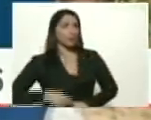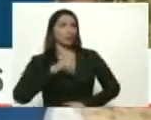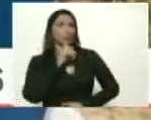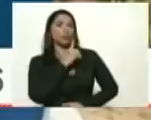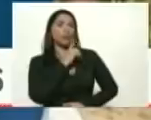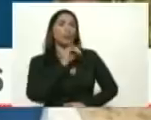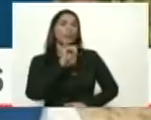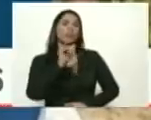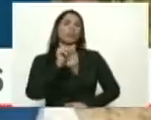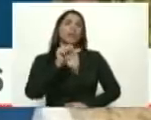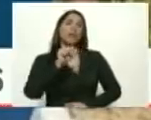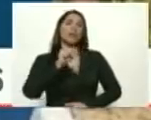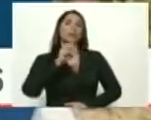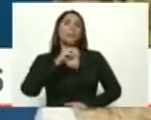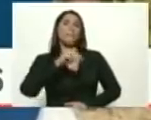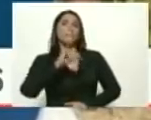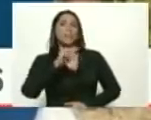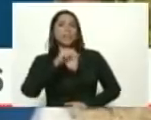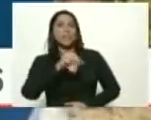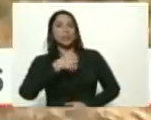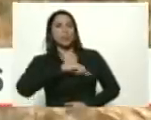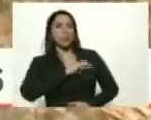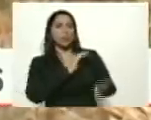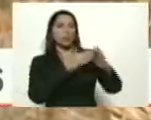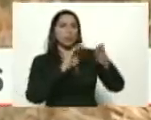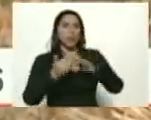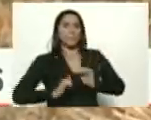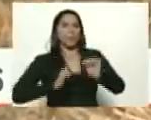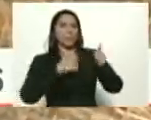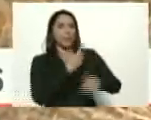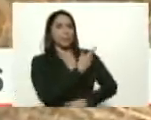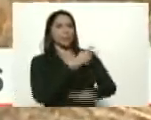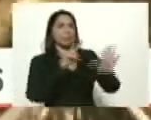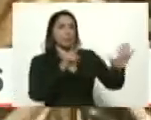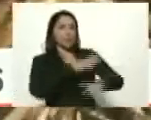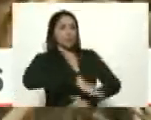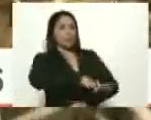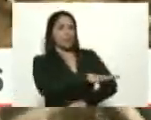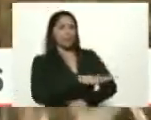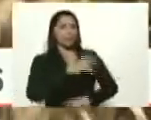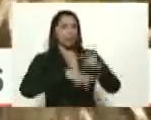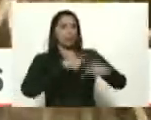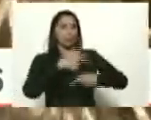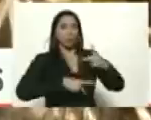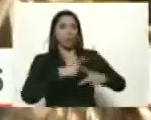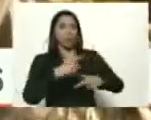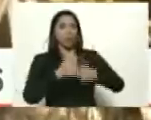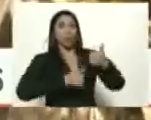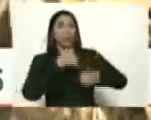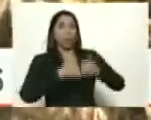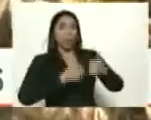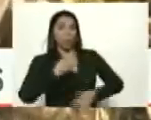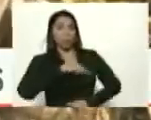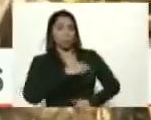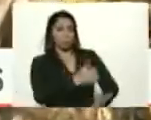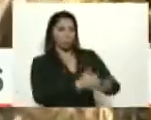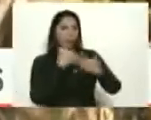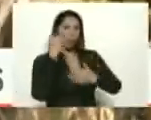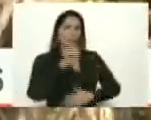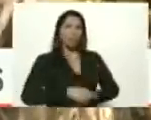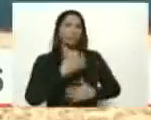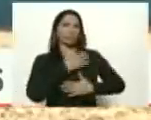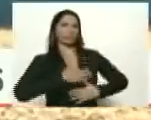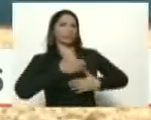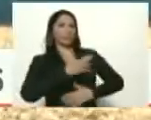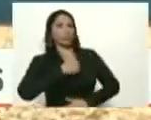es Yasmín Silva. Nuestra comunidad iniciamos con 37 patios productivos, presidente, de los cuales nos ayudó a satisfacer